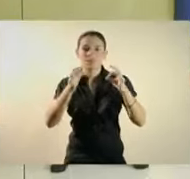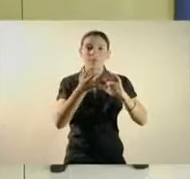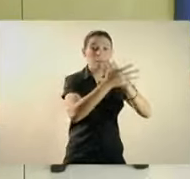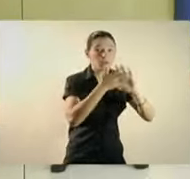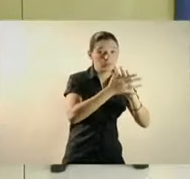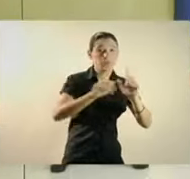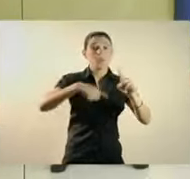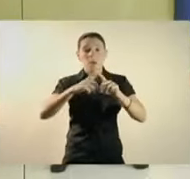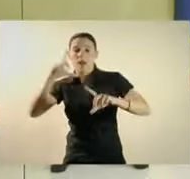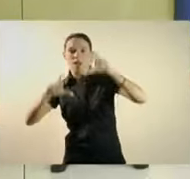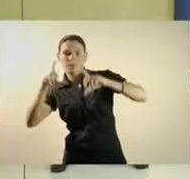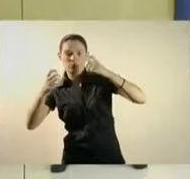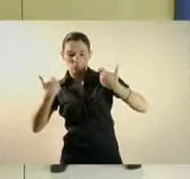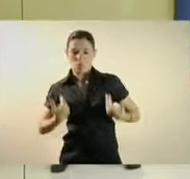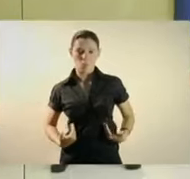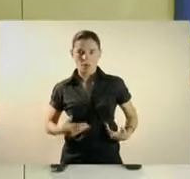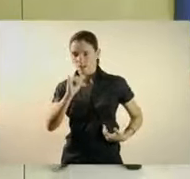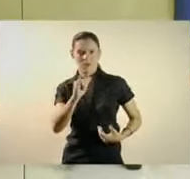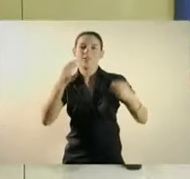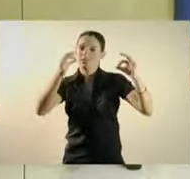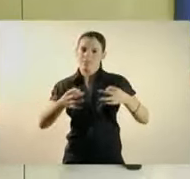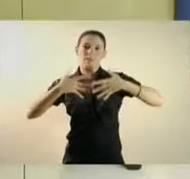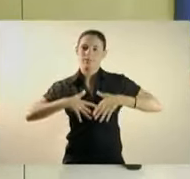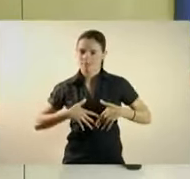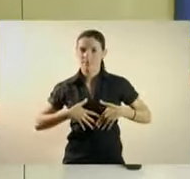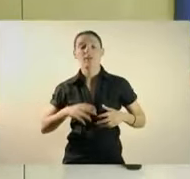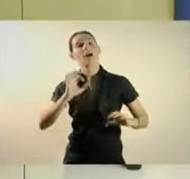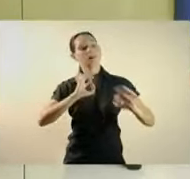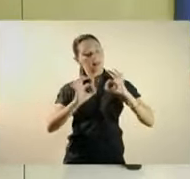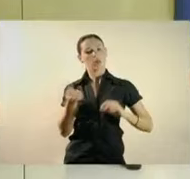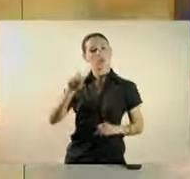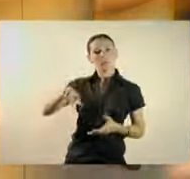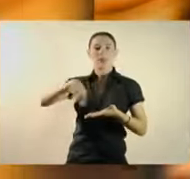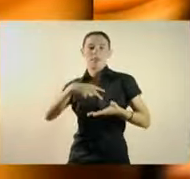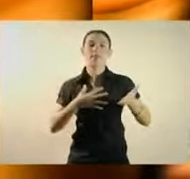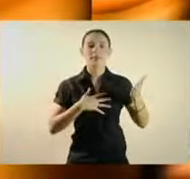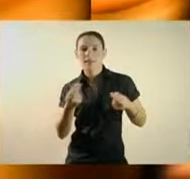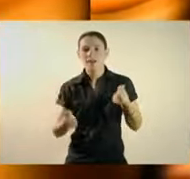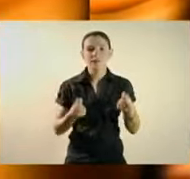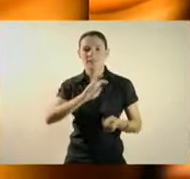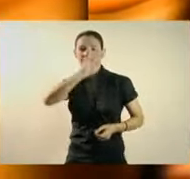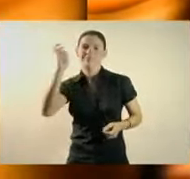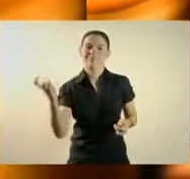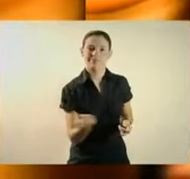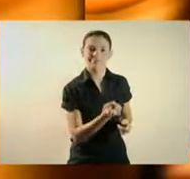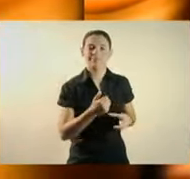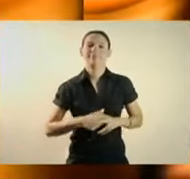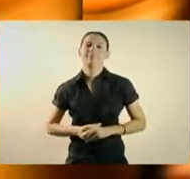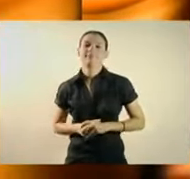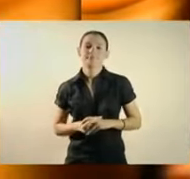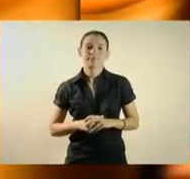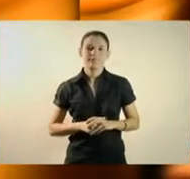la expresión corporal como la lengua de signos, el teatro, la danza, etc.